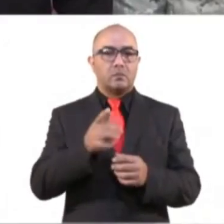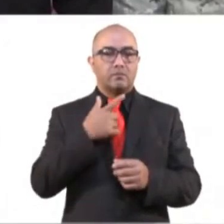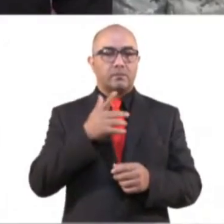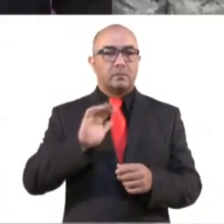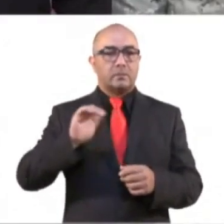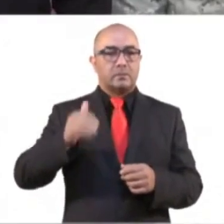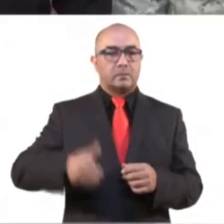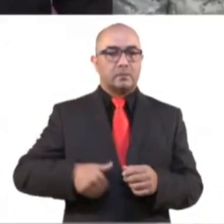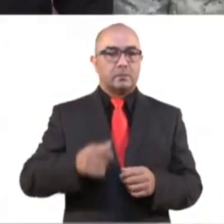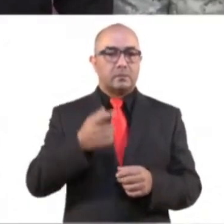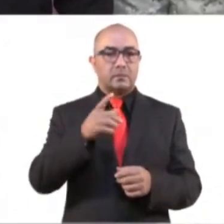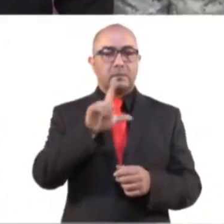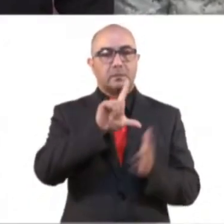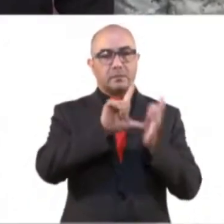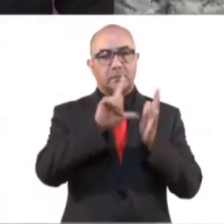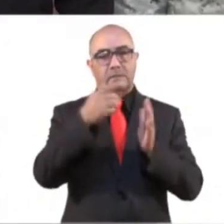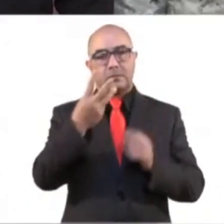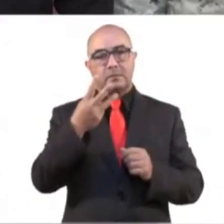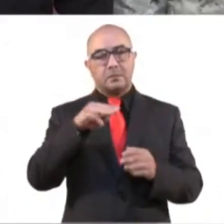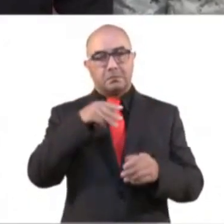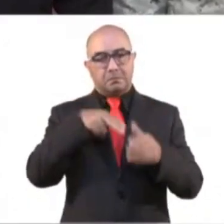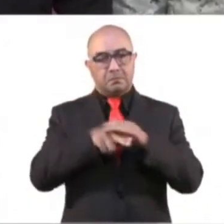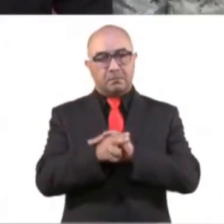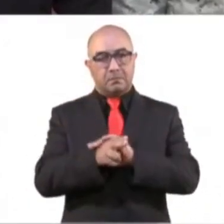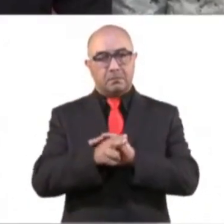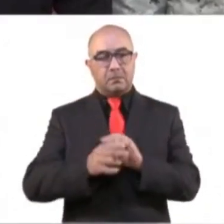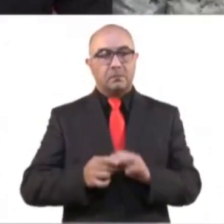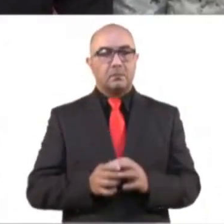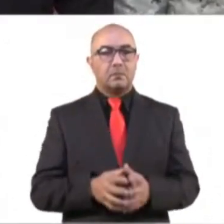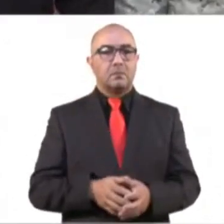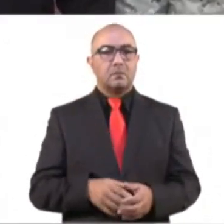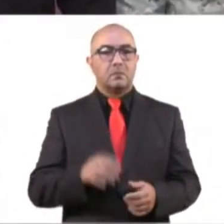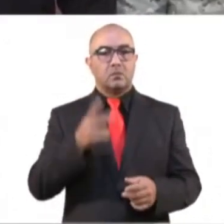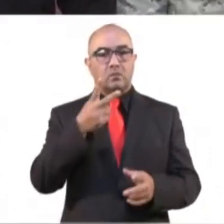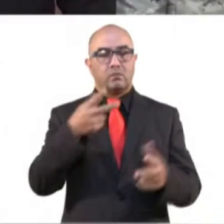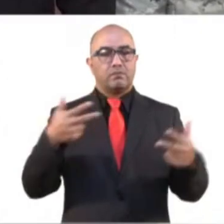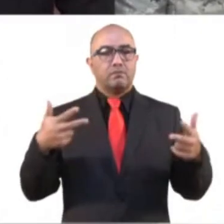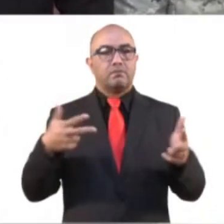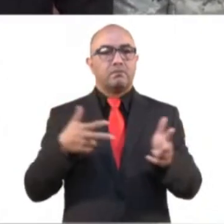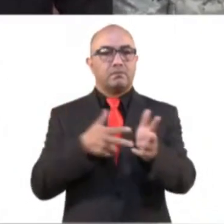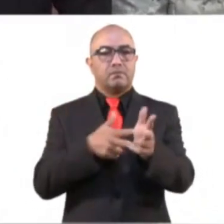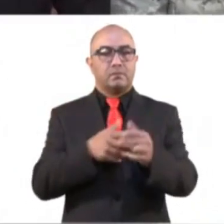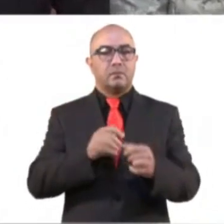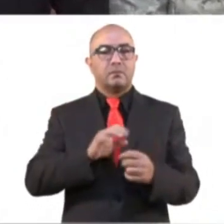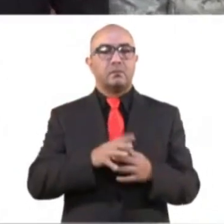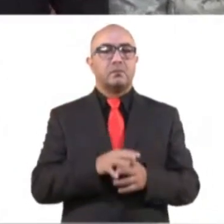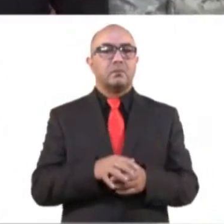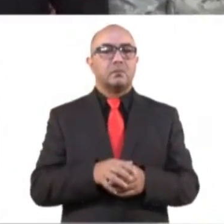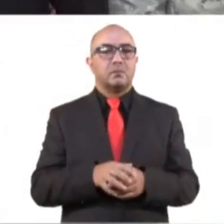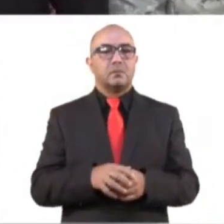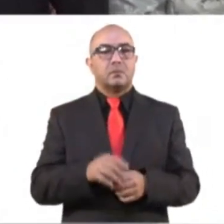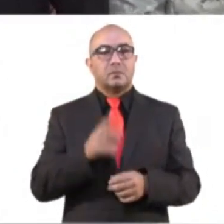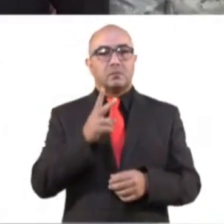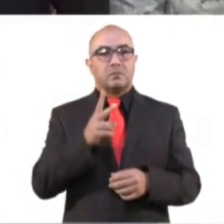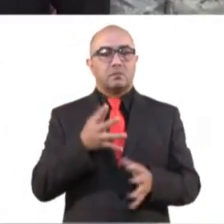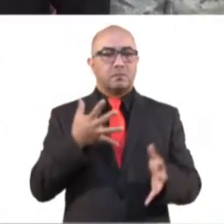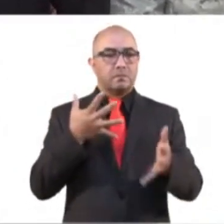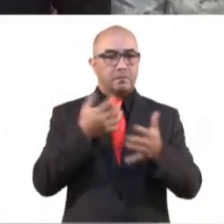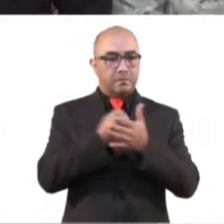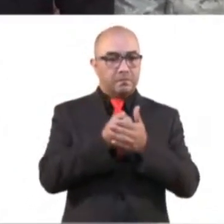accidente en la línea 3 del metro un alcance entre dos trenes que se tradujo en un